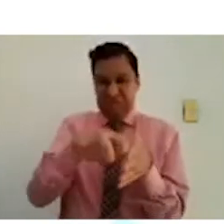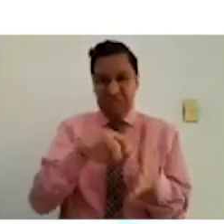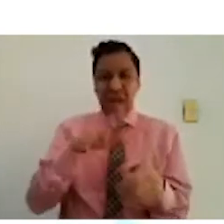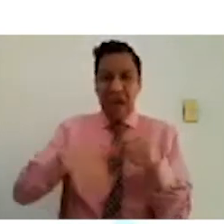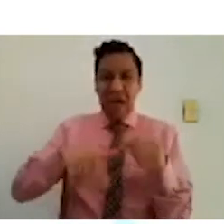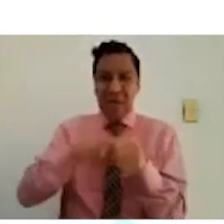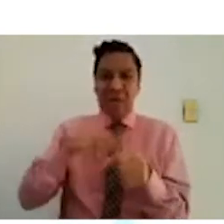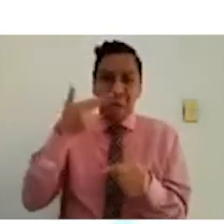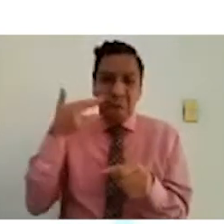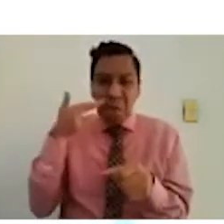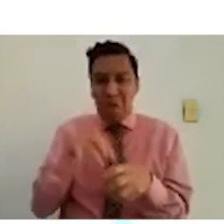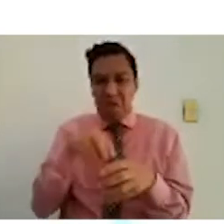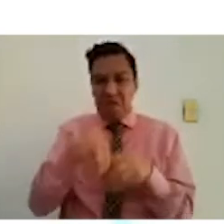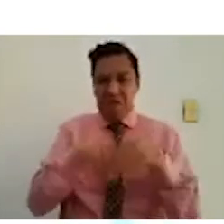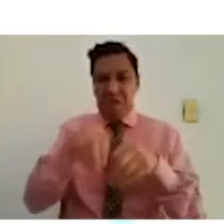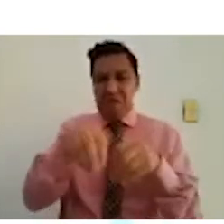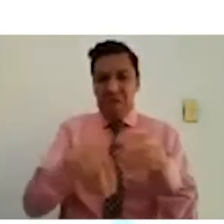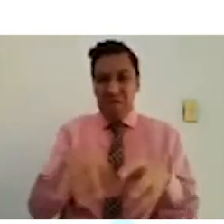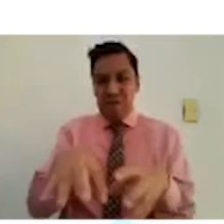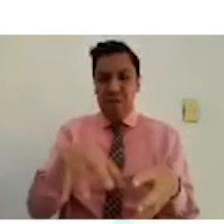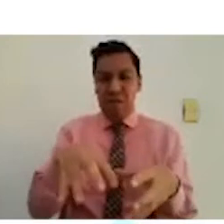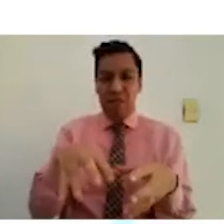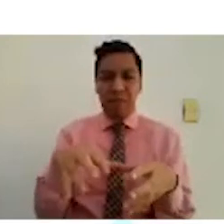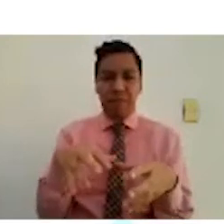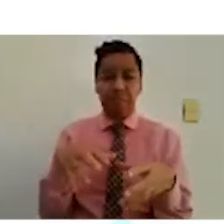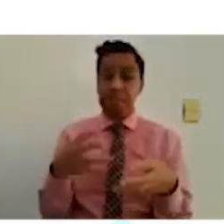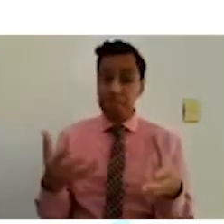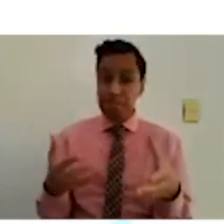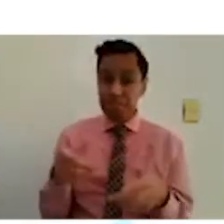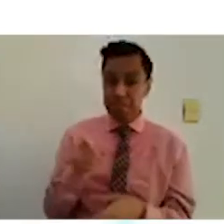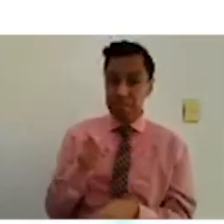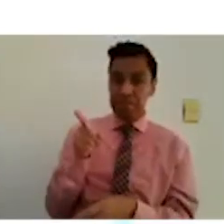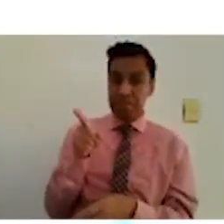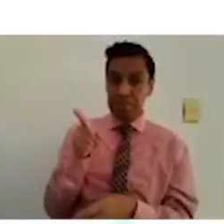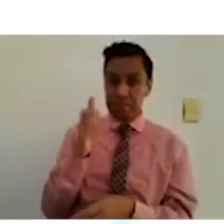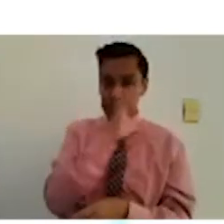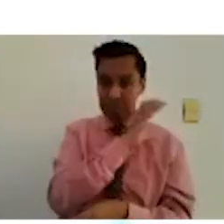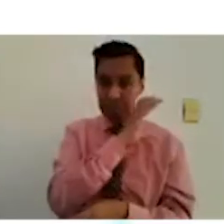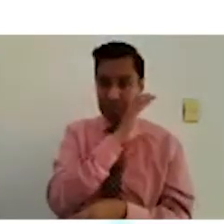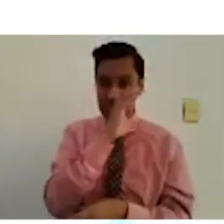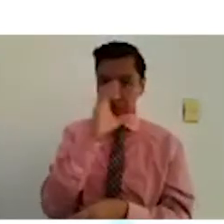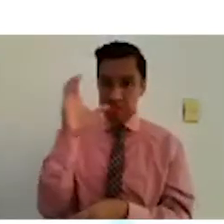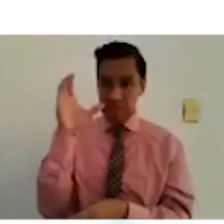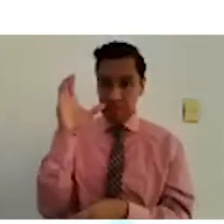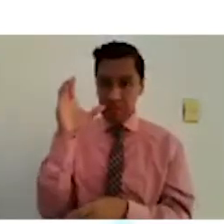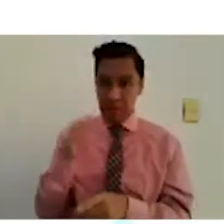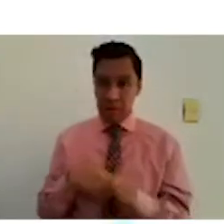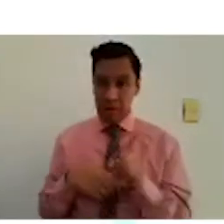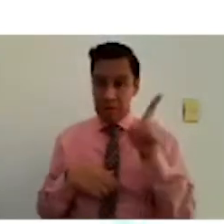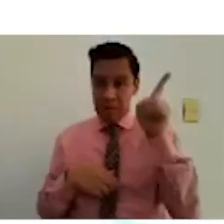filmada con tomas de las villas portuarias en Alemania de Helgoland, a su izquierda